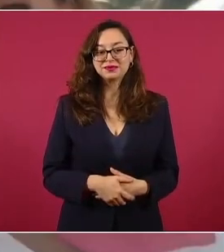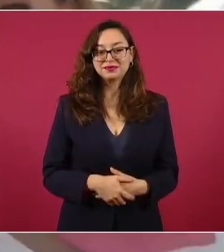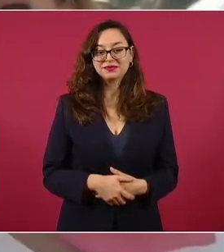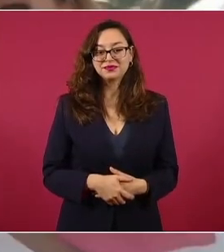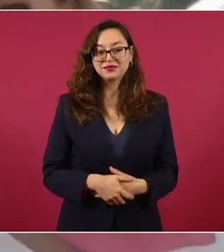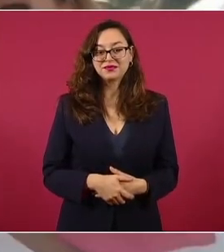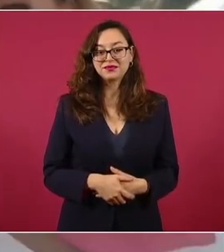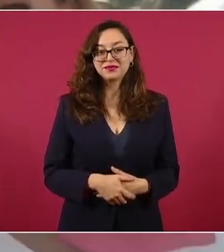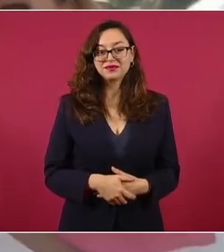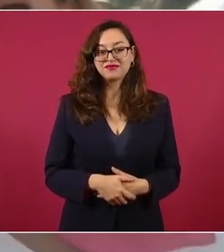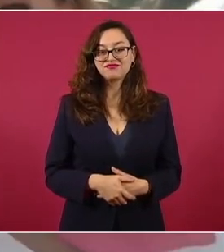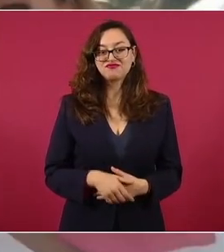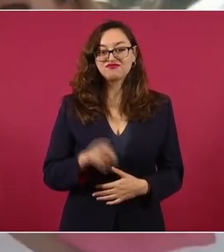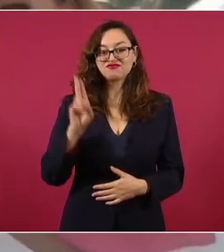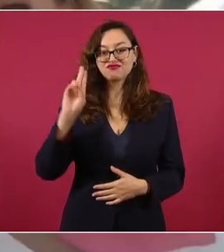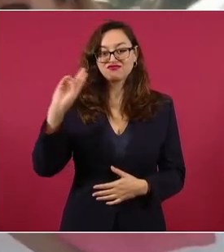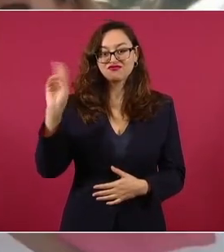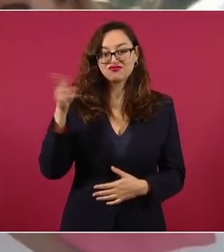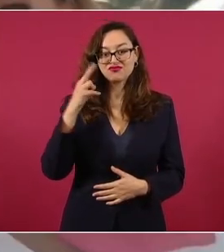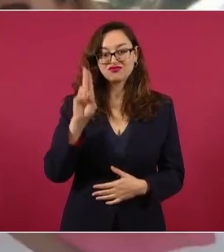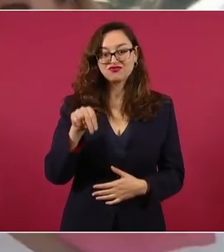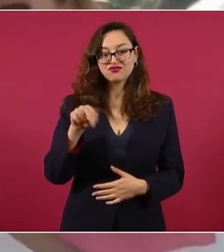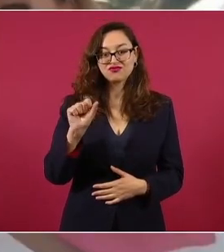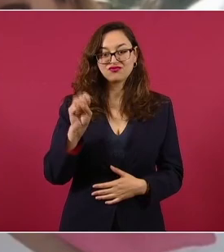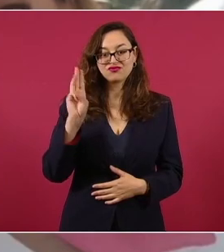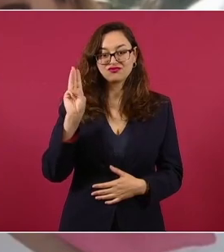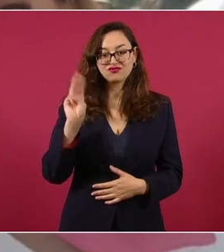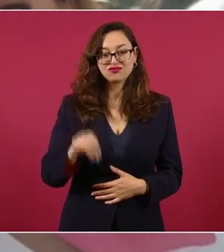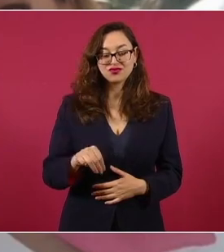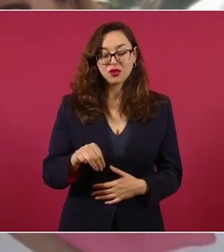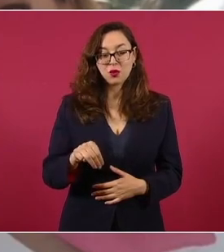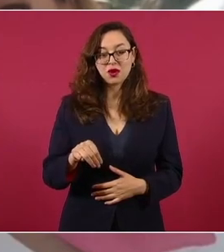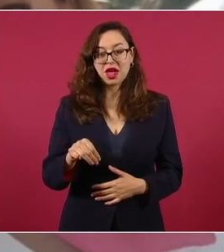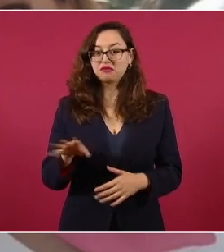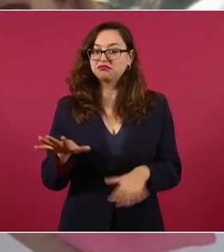De la UNAM a matraquero del PRI,